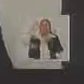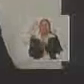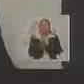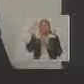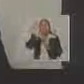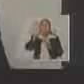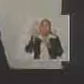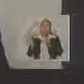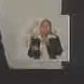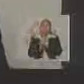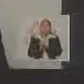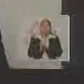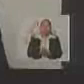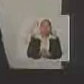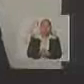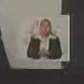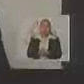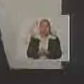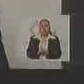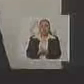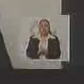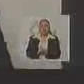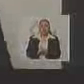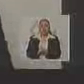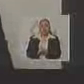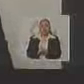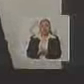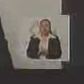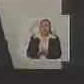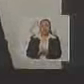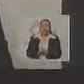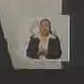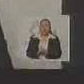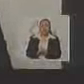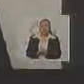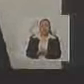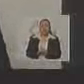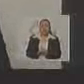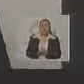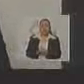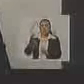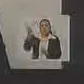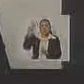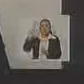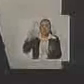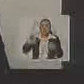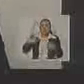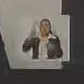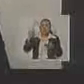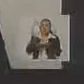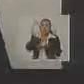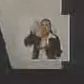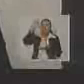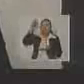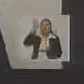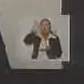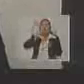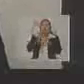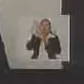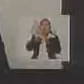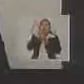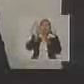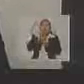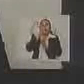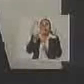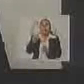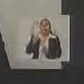Cuando los ciudadanos ganaron batallas como toda la información de las manifestaciones de construcción y licencias de demolición, simplemente